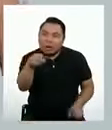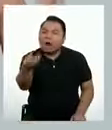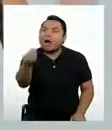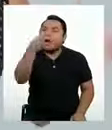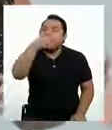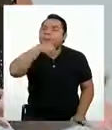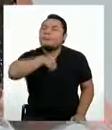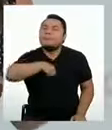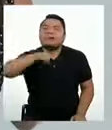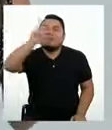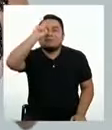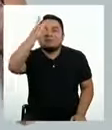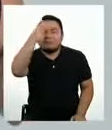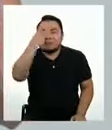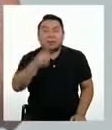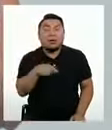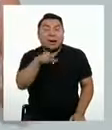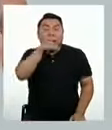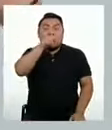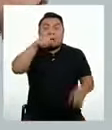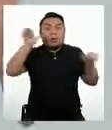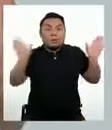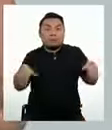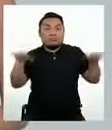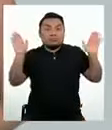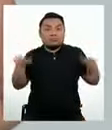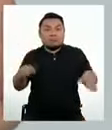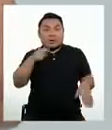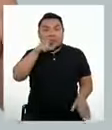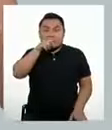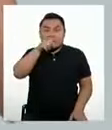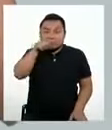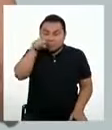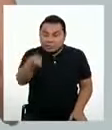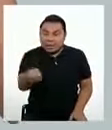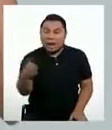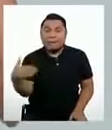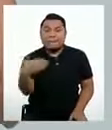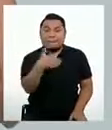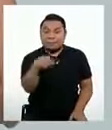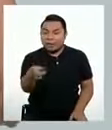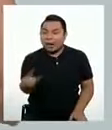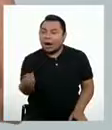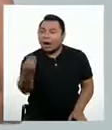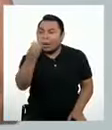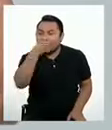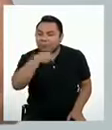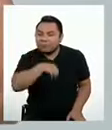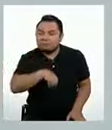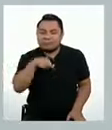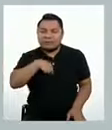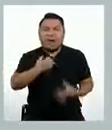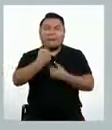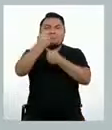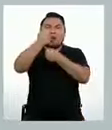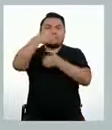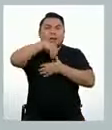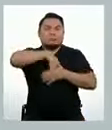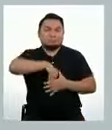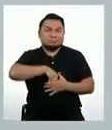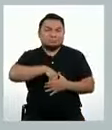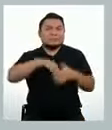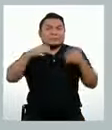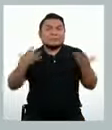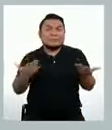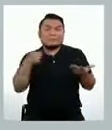después? Las aves que comen los peces se alimentan a su vez del plástico que han consumido los peces. Y así todo